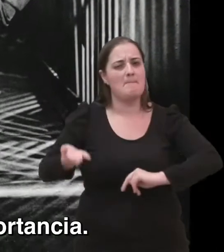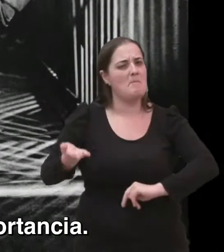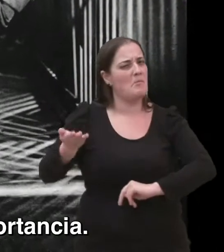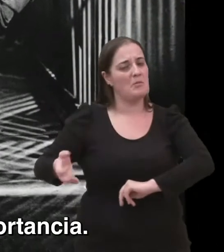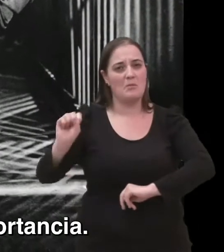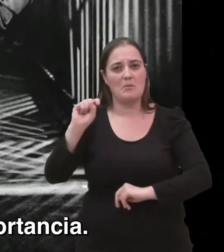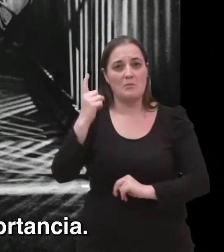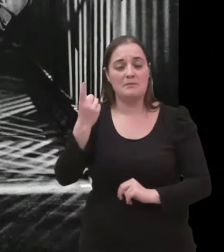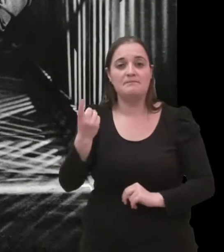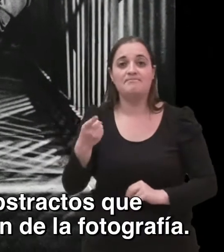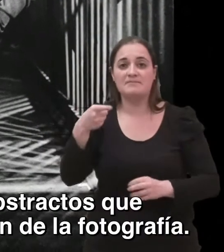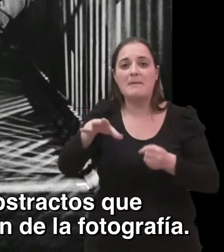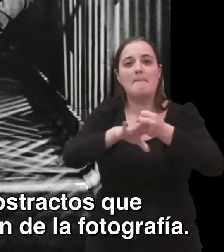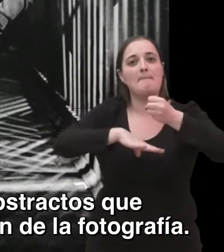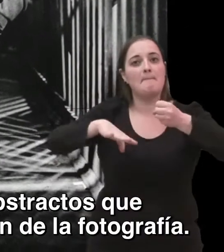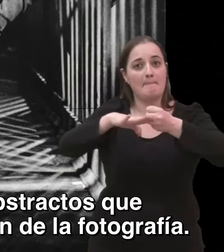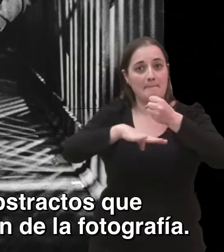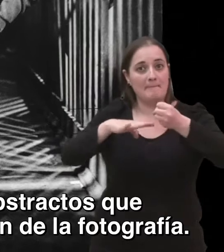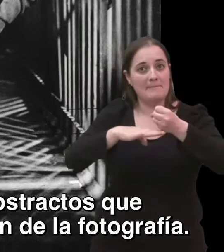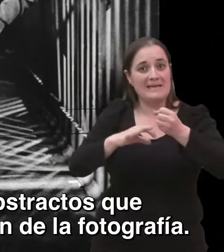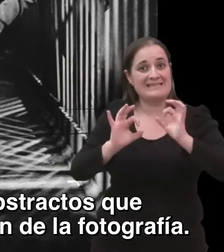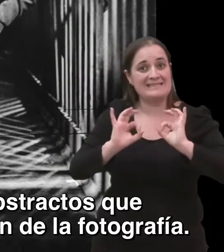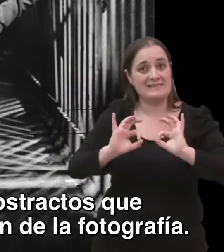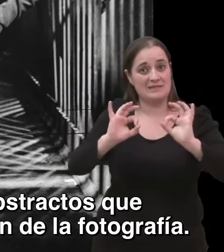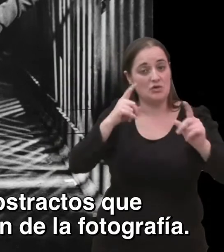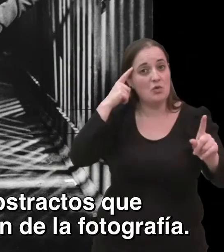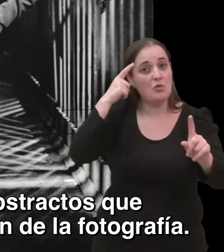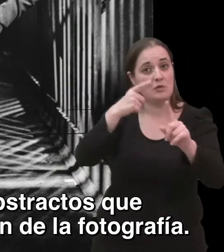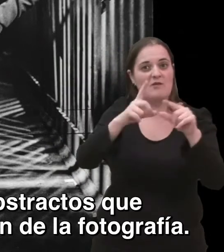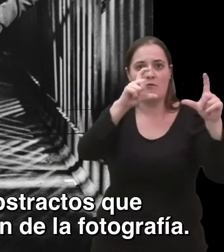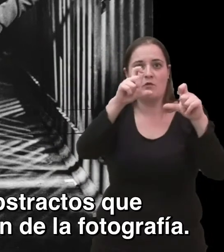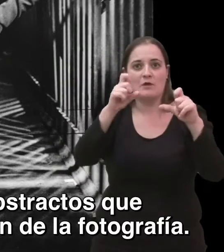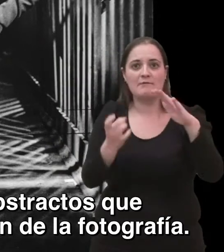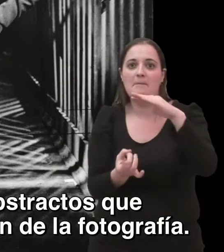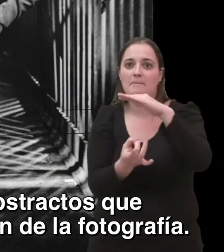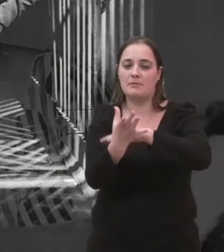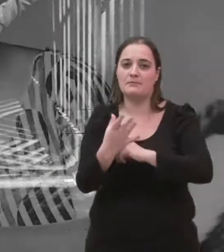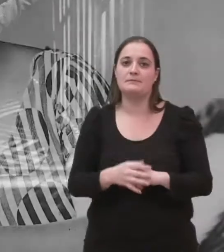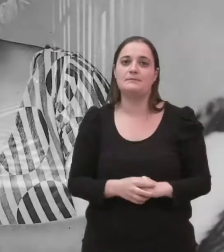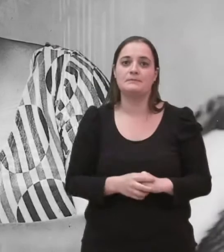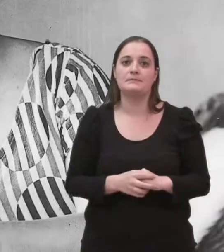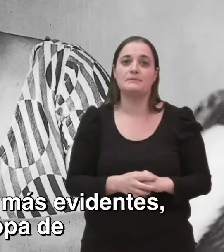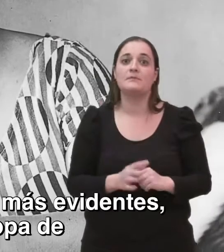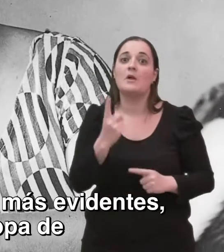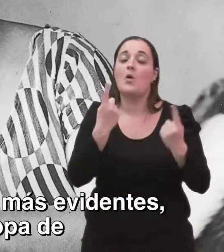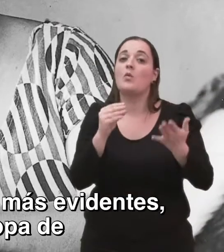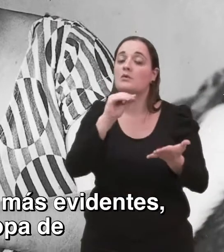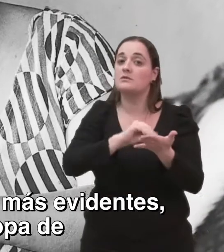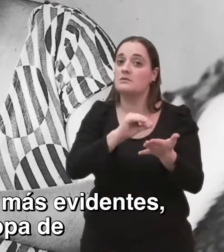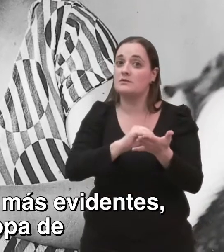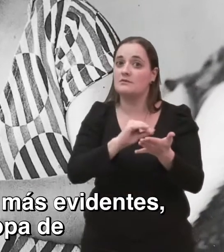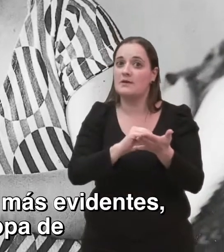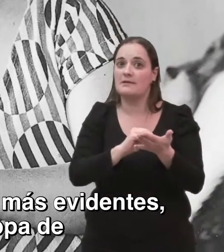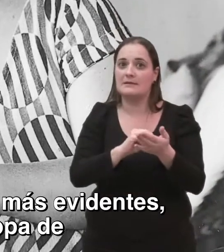enorme importancia. Son los cimientos abstractos que sustentan la construcción de la fotografía. En algunos